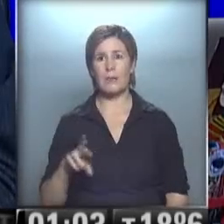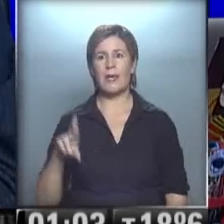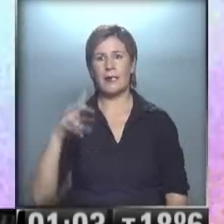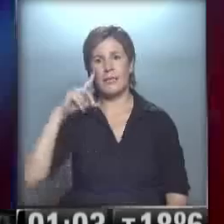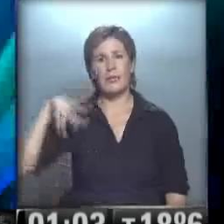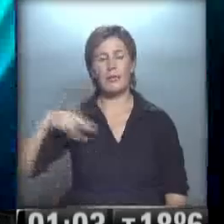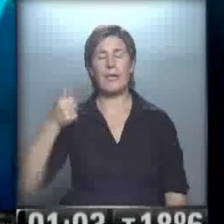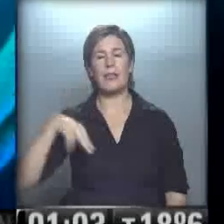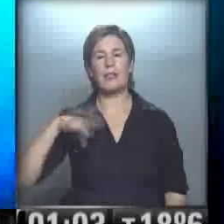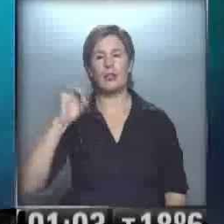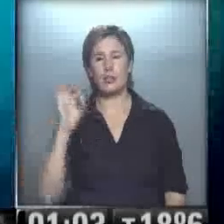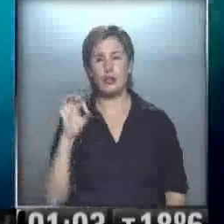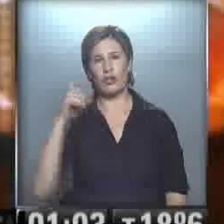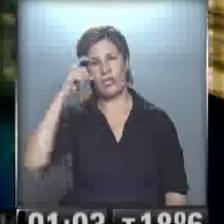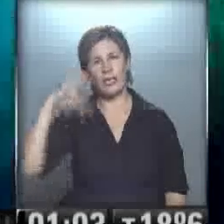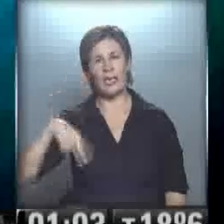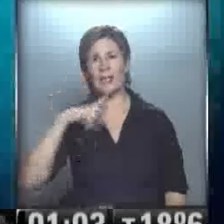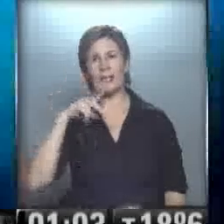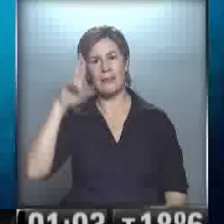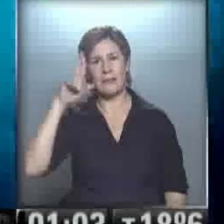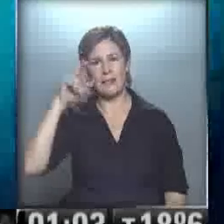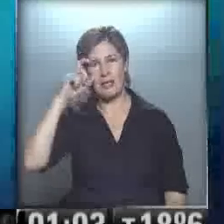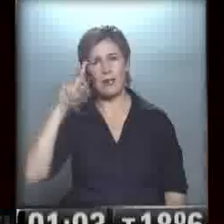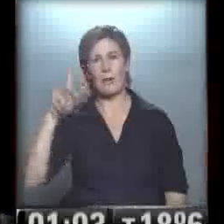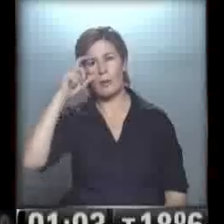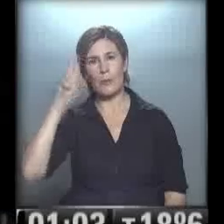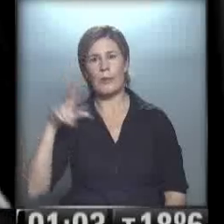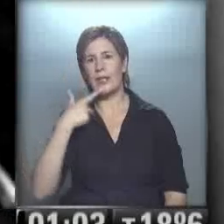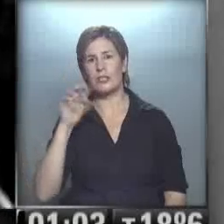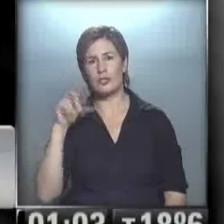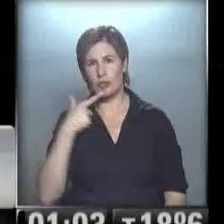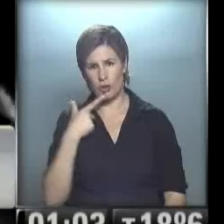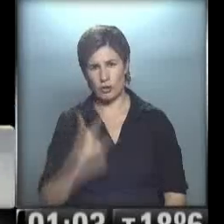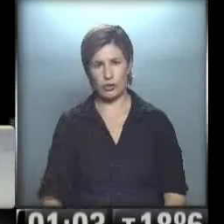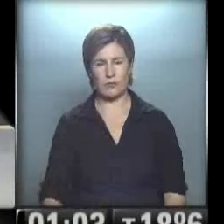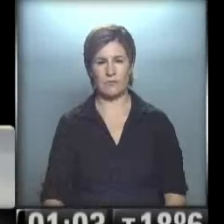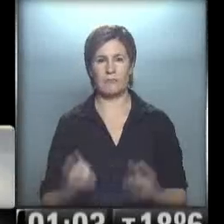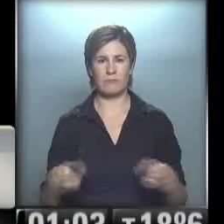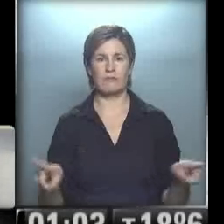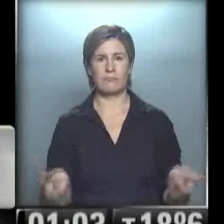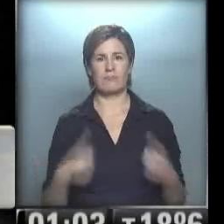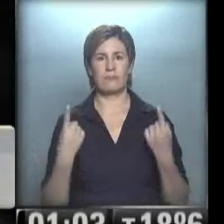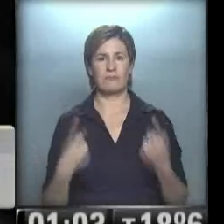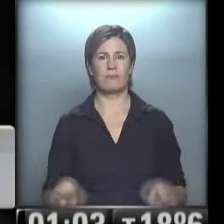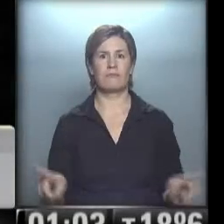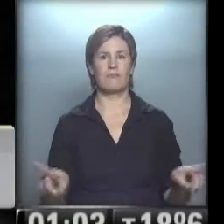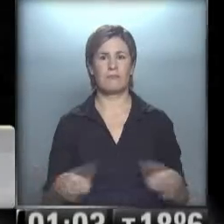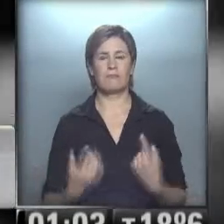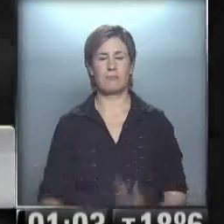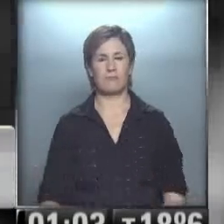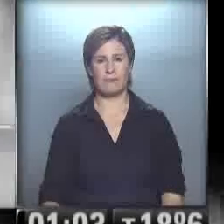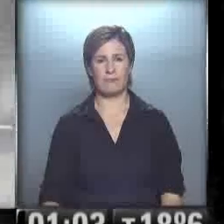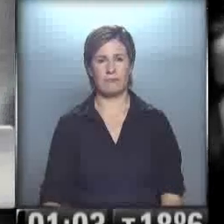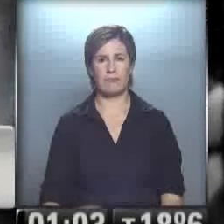Rock. Somos guachos de la calle, ya nada nos importa, caminando muy despacio porque a nada le tememos. Somos guachos de la calle, ya nada nos